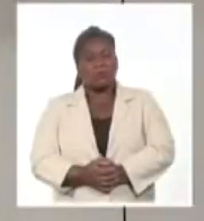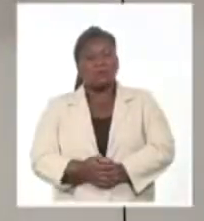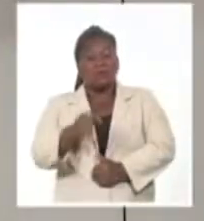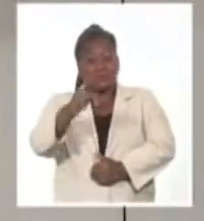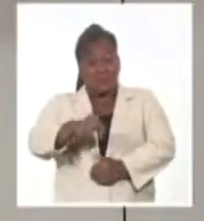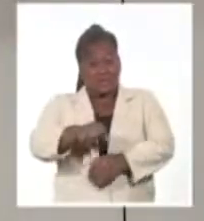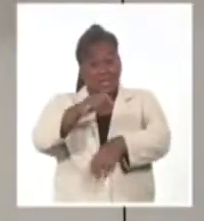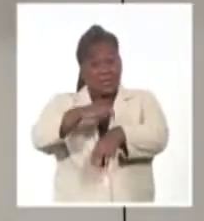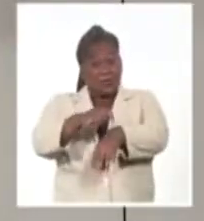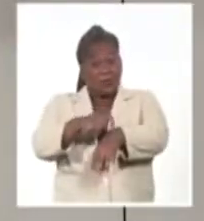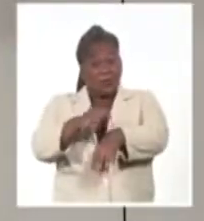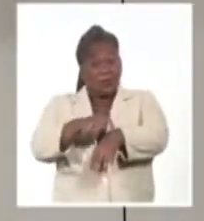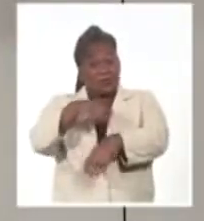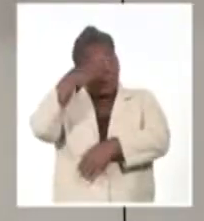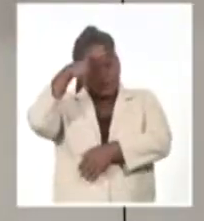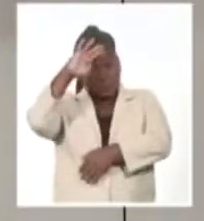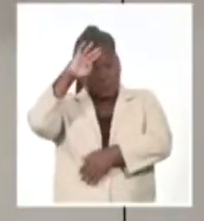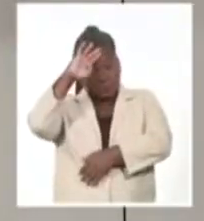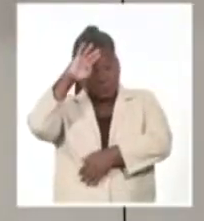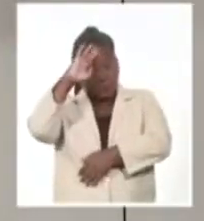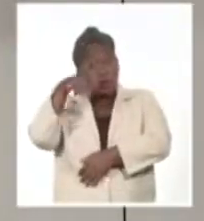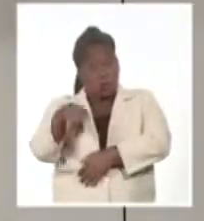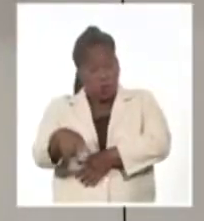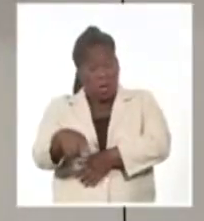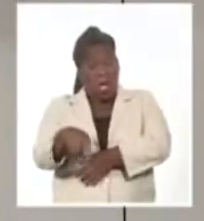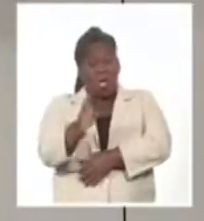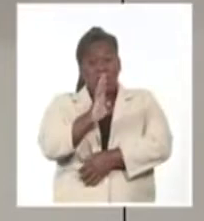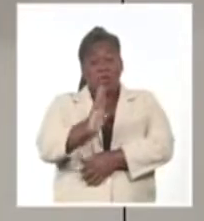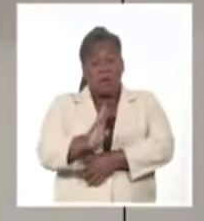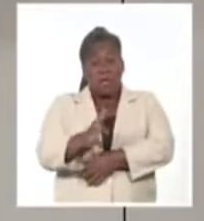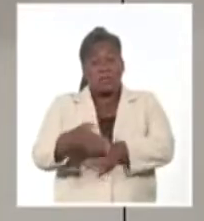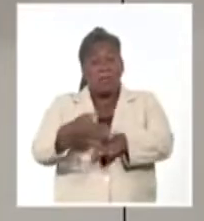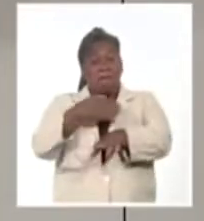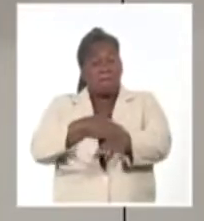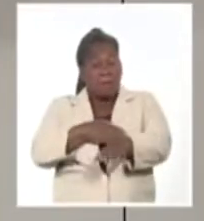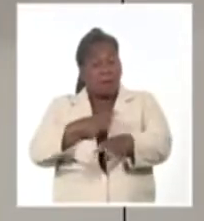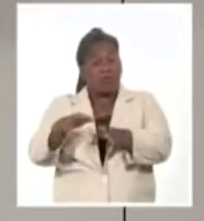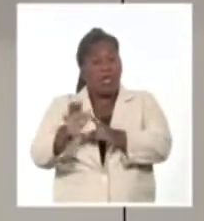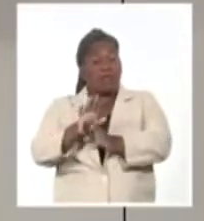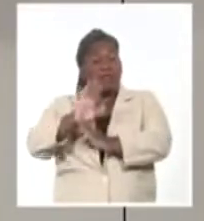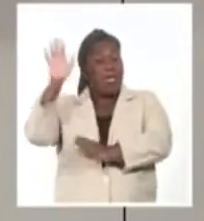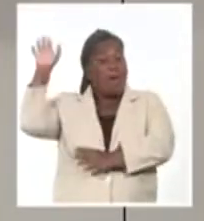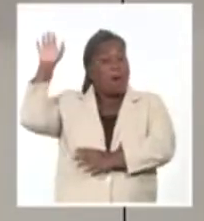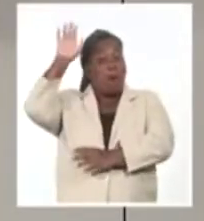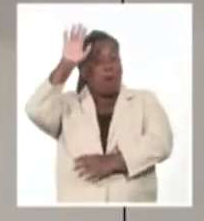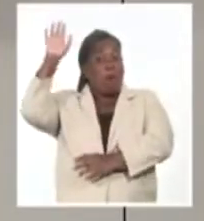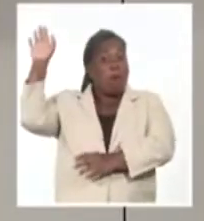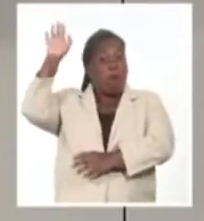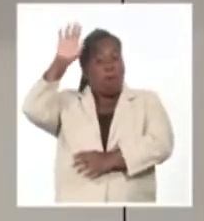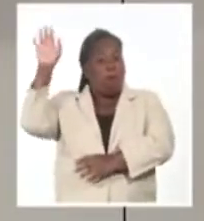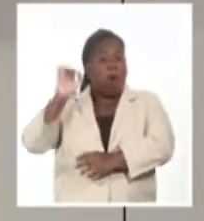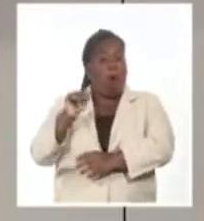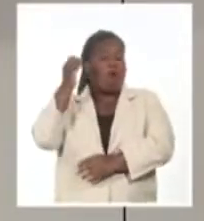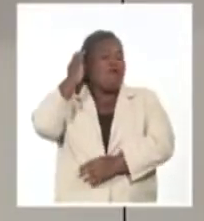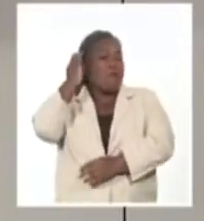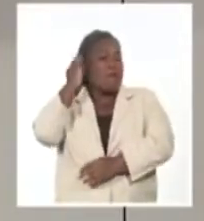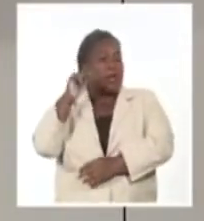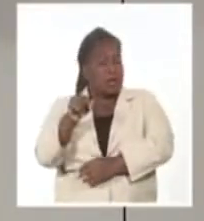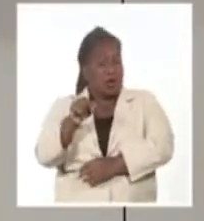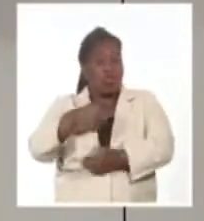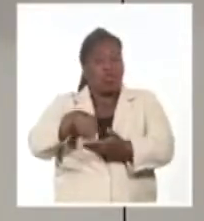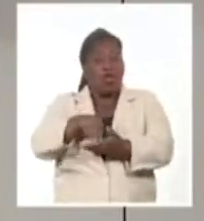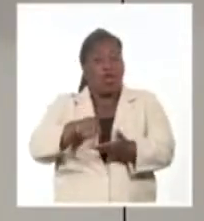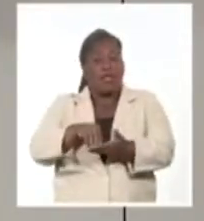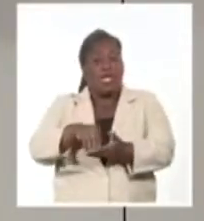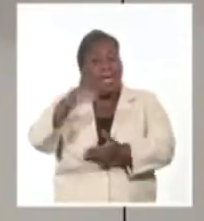En estos momentos, Cuba se enfrenta a Brasil en el premundial de polo acuático femenino que tiene lugar en Lima, Perú. Espere los detalles